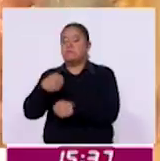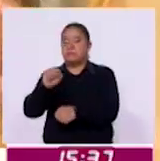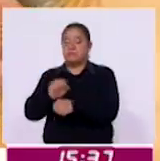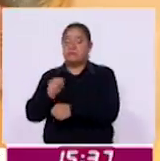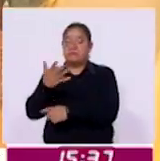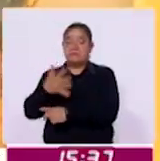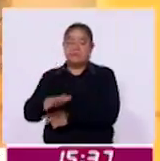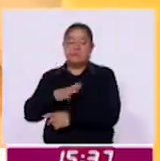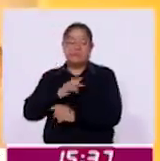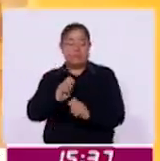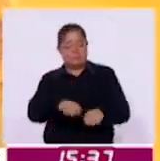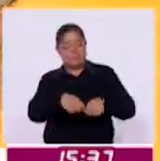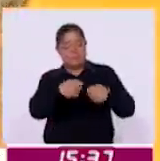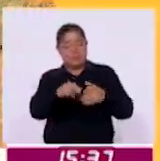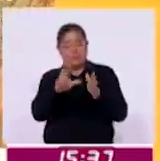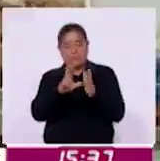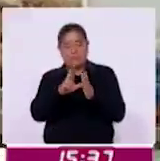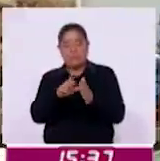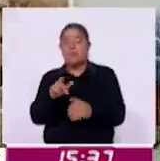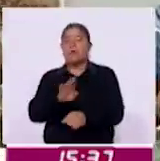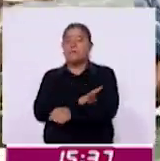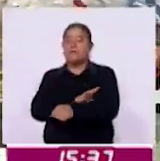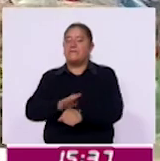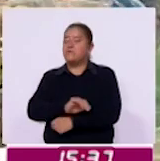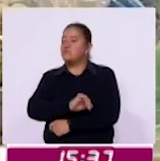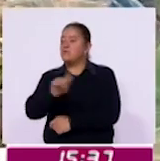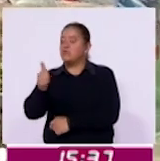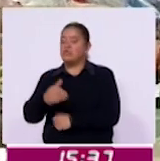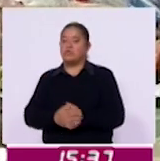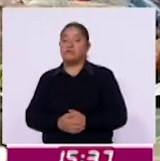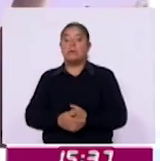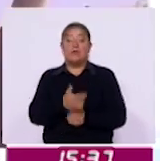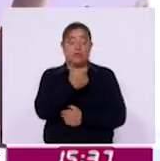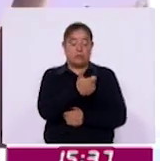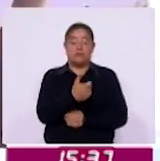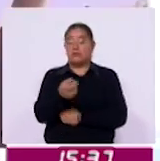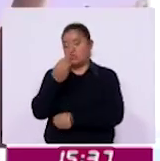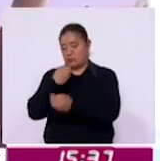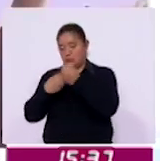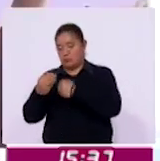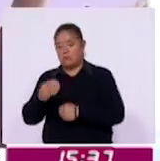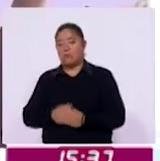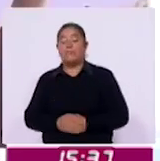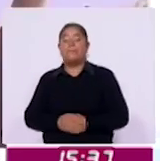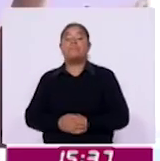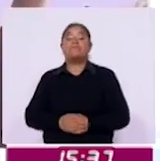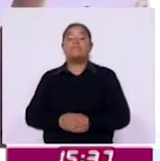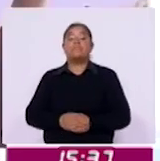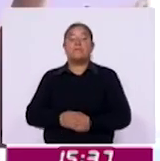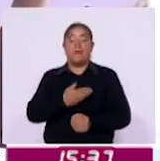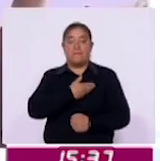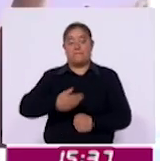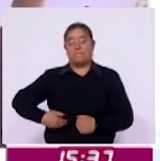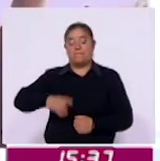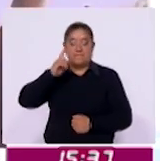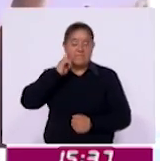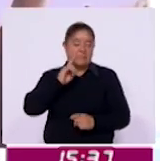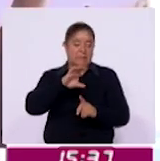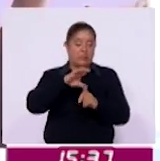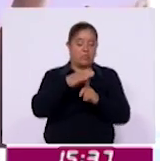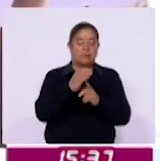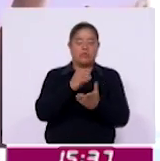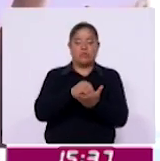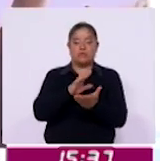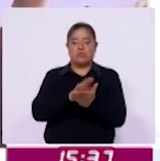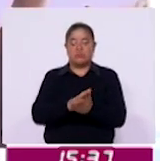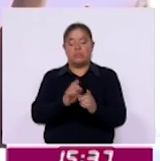tarjeta, además de otros beneficios económicos y nutricionales. En su intervención, la presidenta honorífica del Comité Consultivo de Bienestar y Desarrollo Social